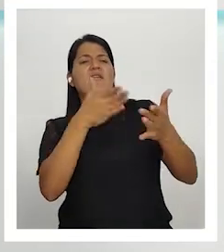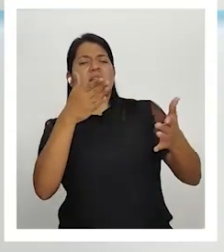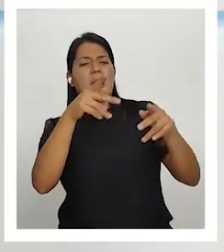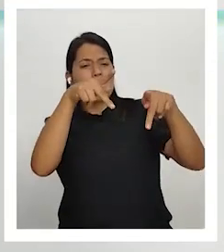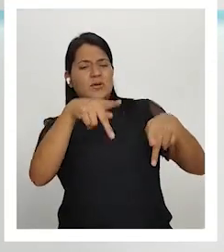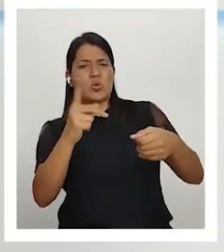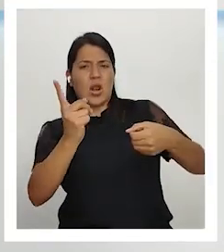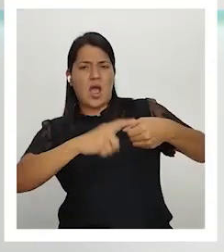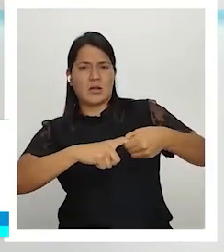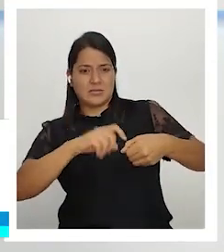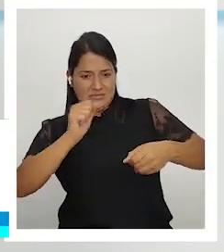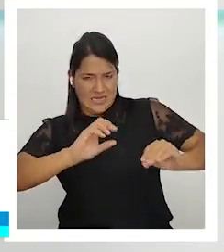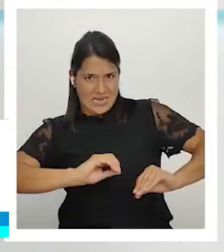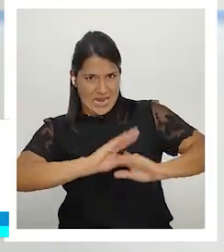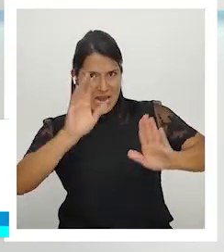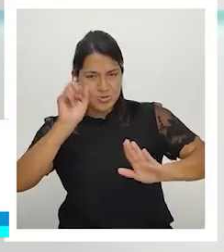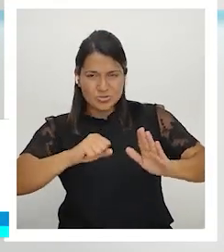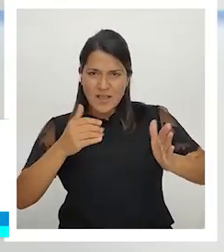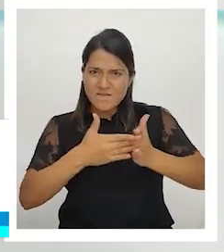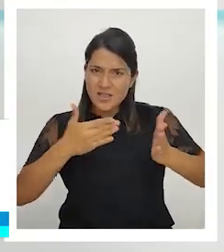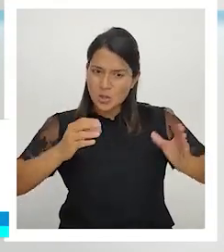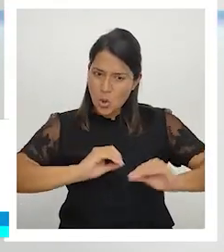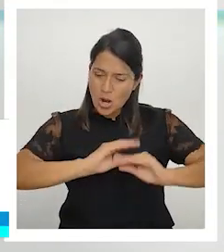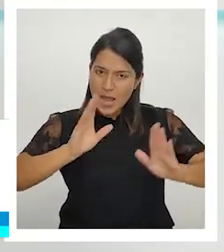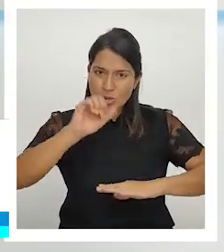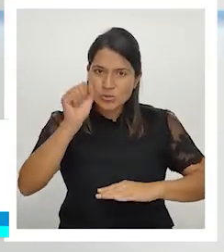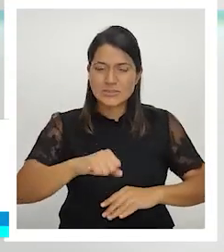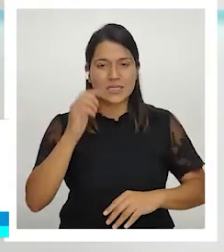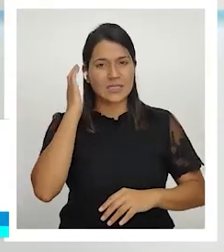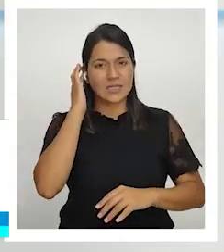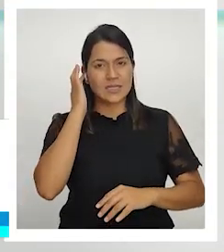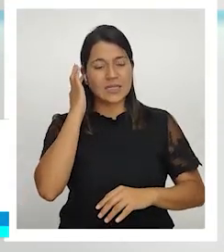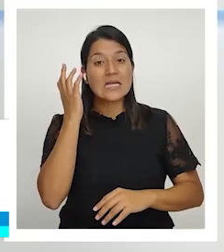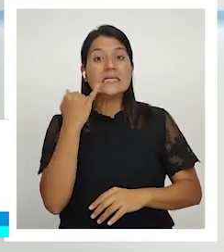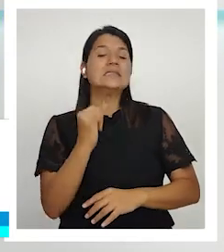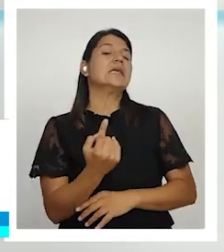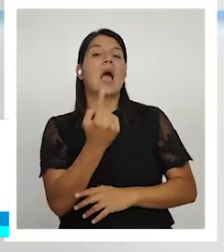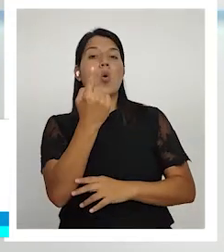afecta, por supuesto que sí. Si a una empresa usted le quita el gasto,